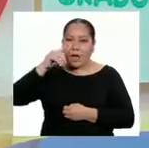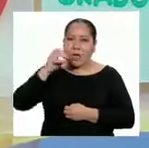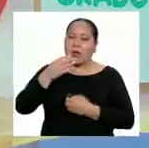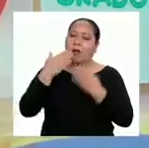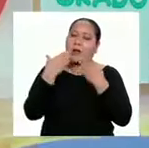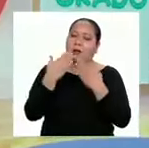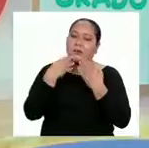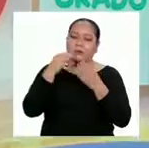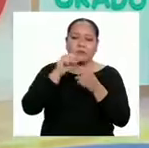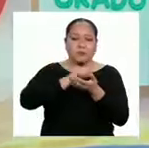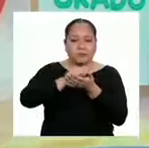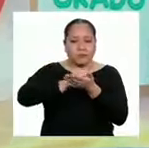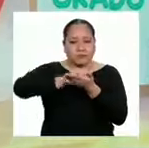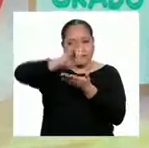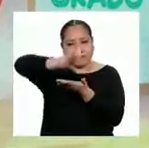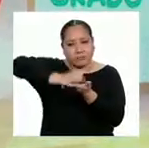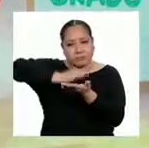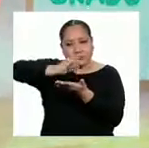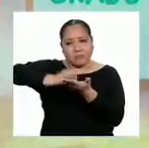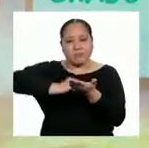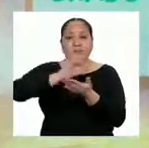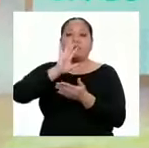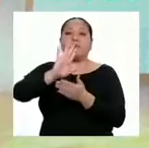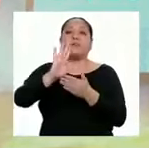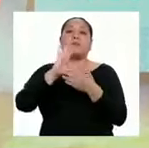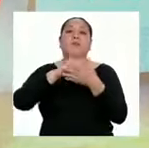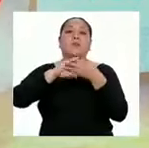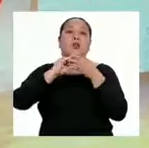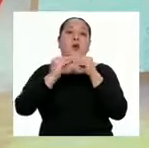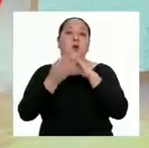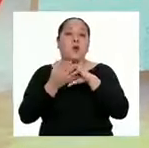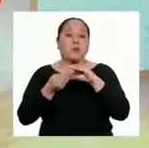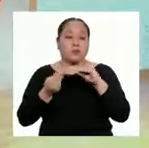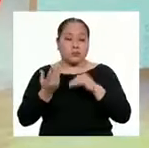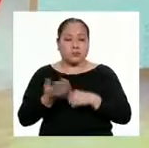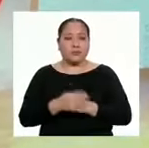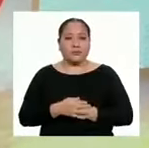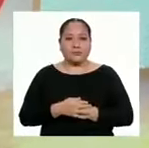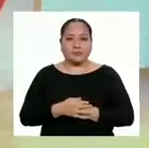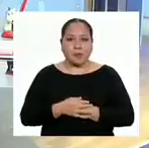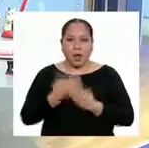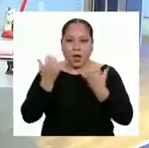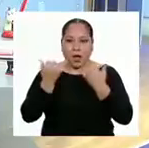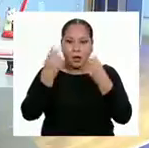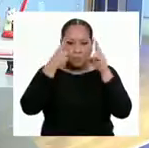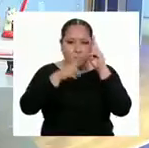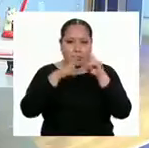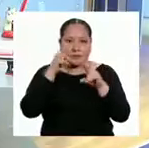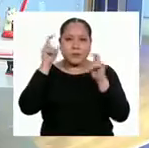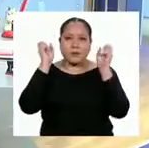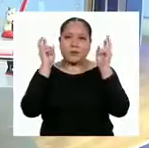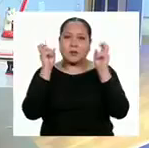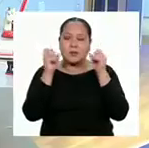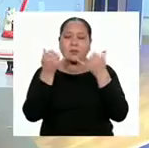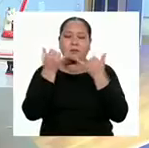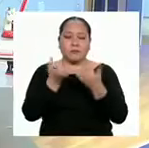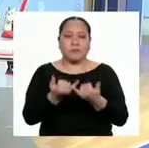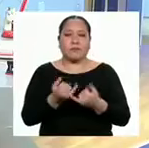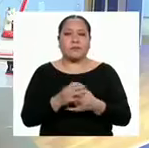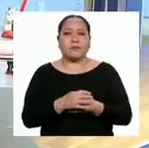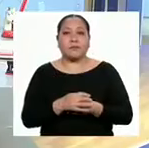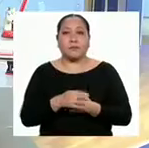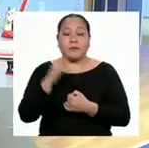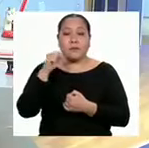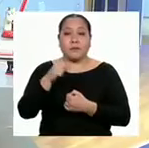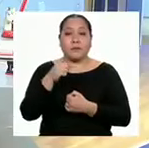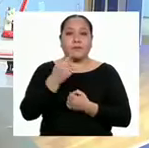y compartir sus historias. No se preocupen, que ahora veremos esos dos temas de todas maneras. Y para